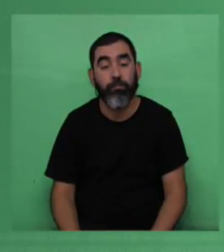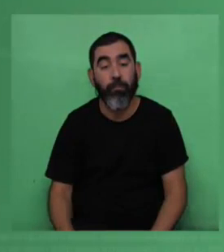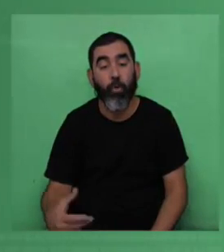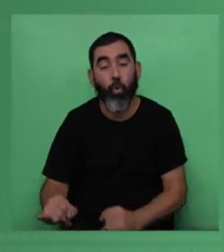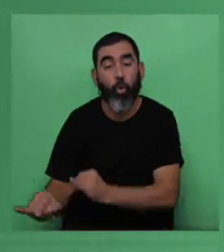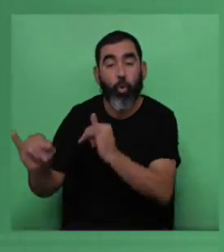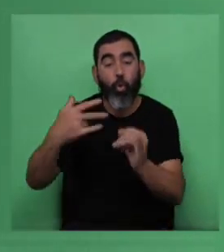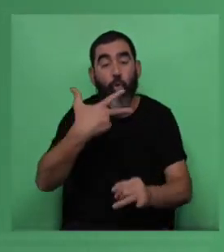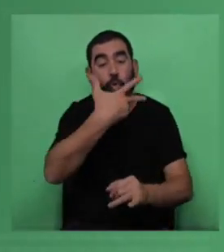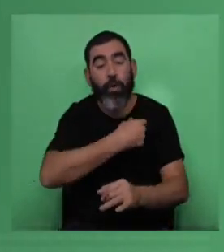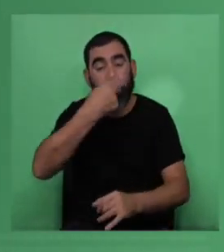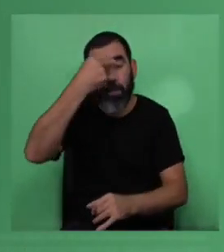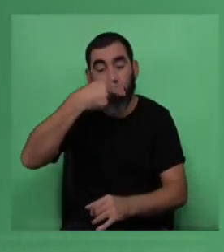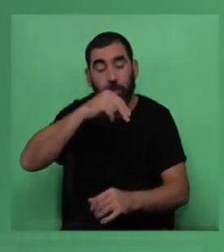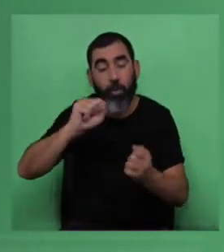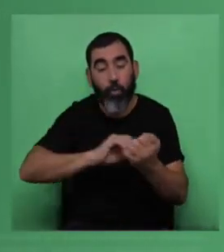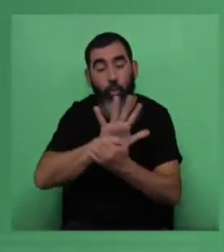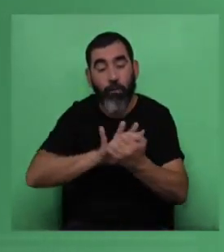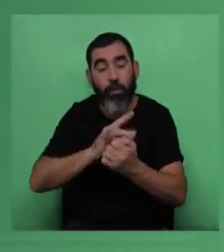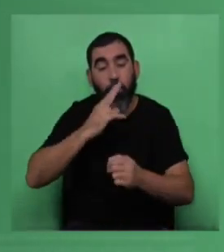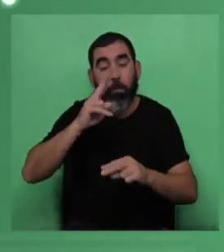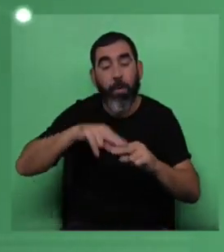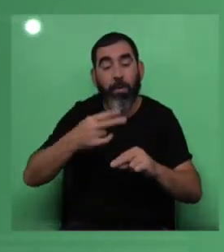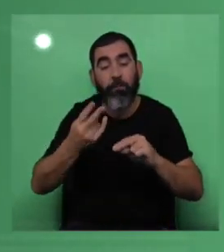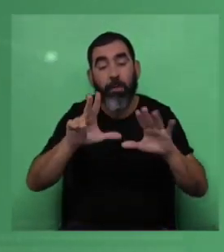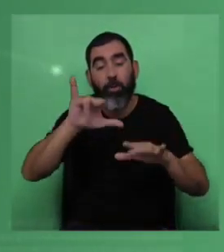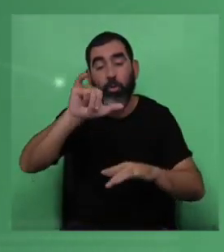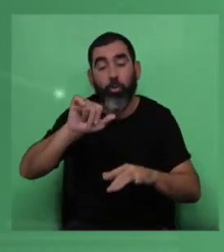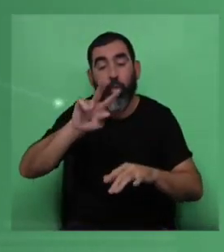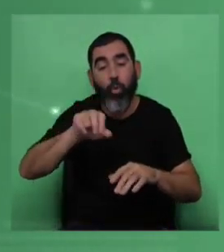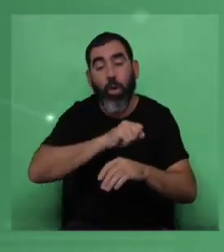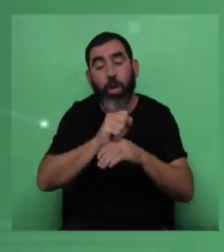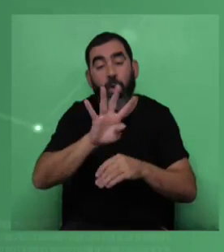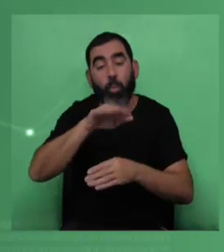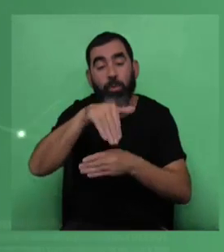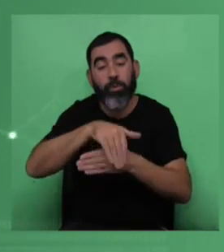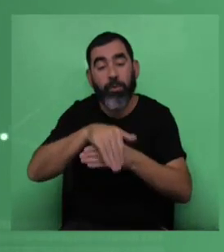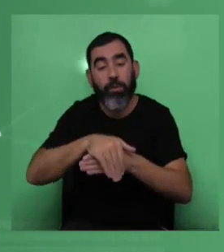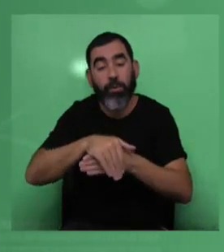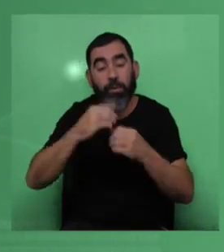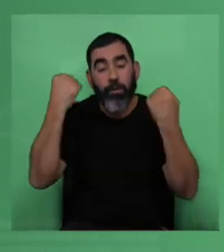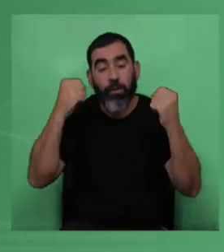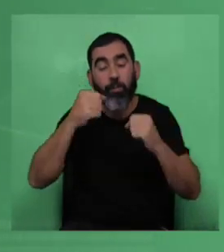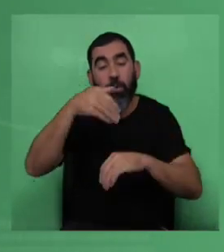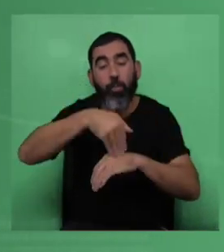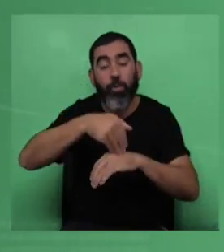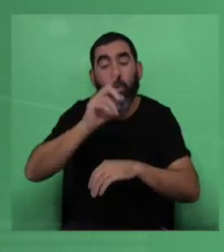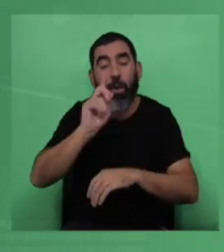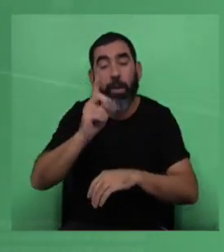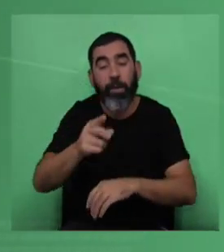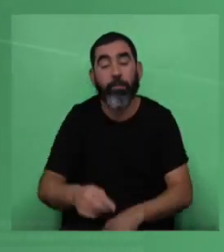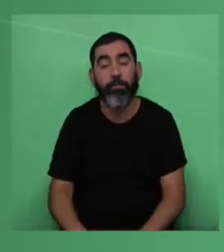Jornada de vacunación contra la gripe y el COVID. Martes 28 de mayo de 14 a 16 horas en el espacio polideportivo del municipio